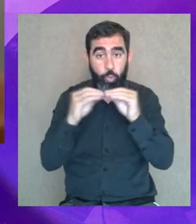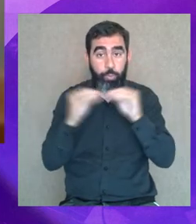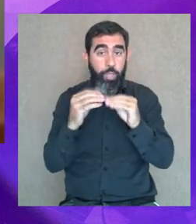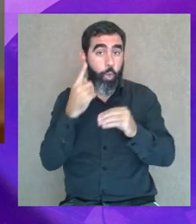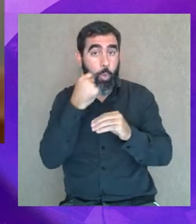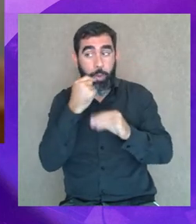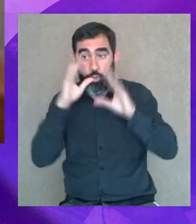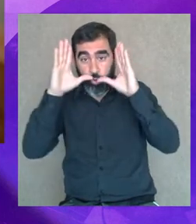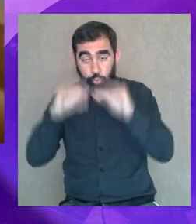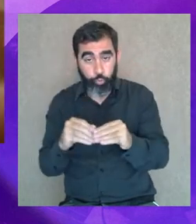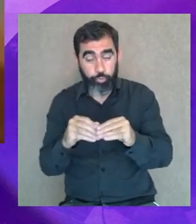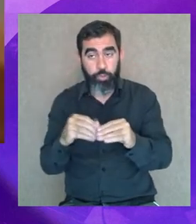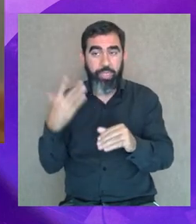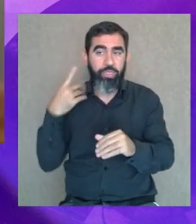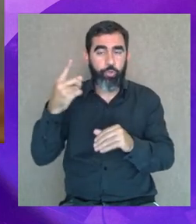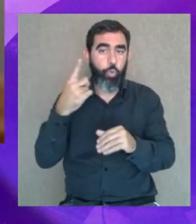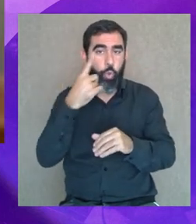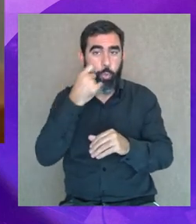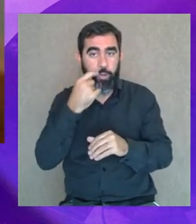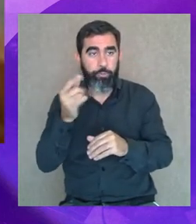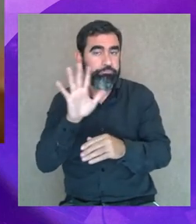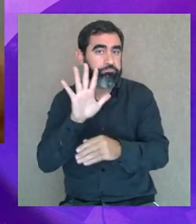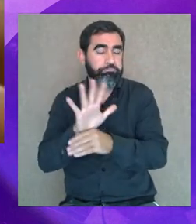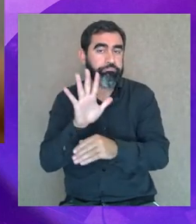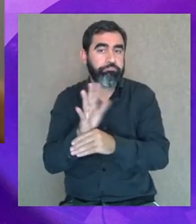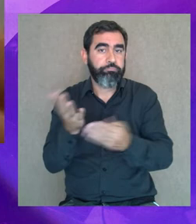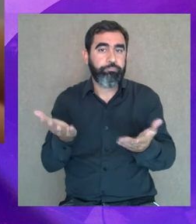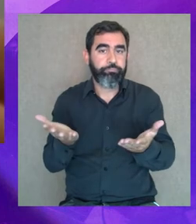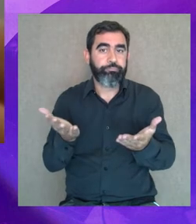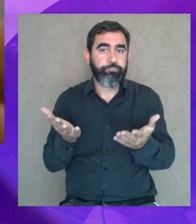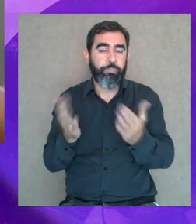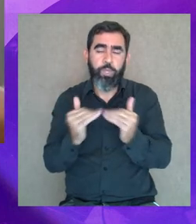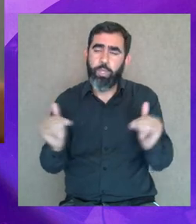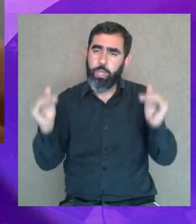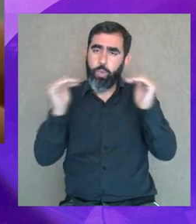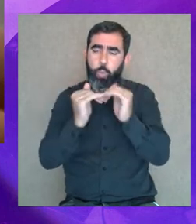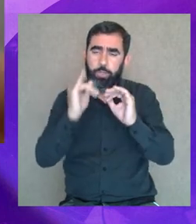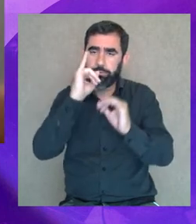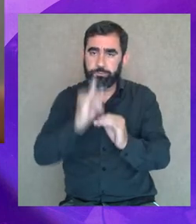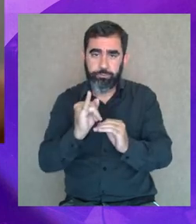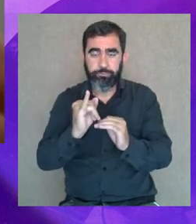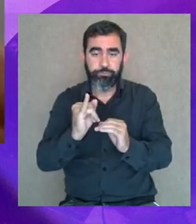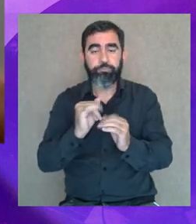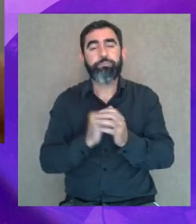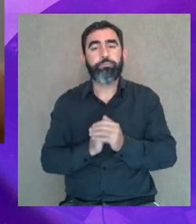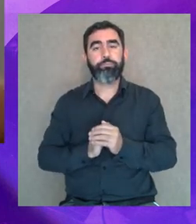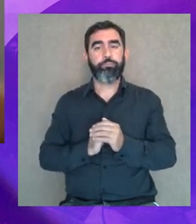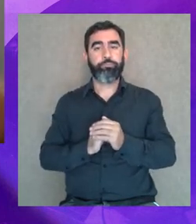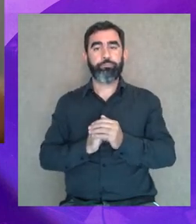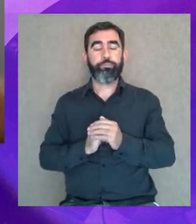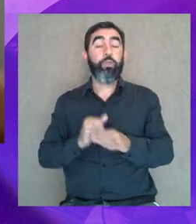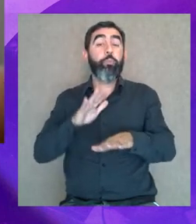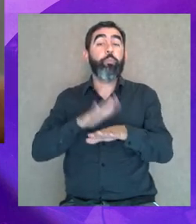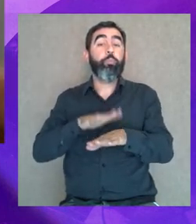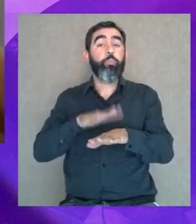compañeros varones aunque el director fuera varón era como súper igualitario el